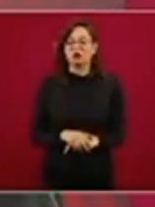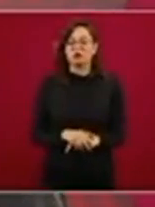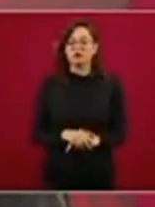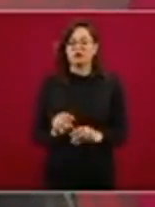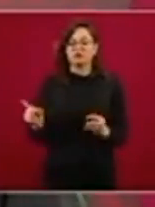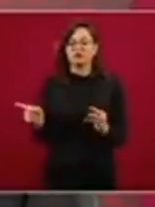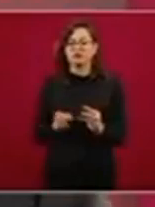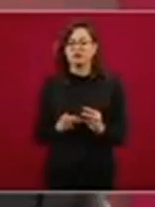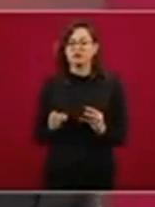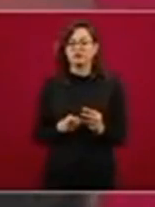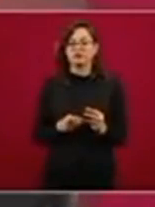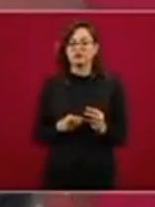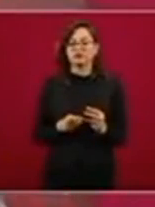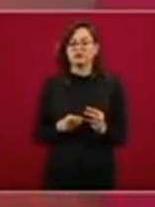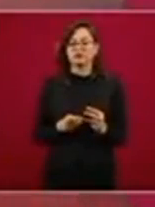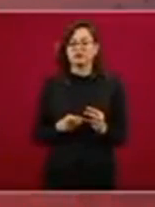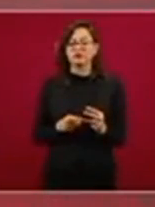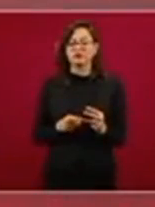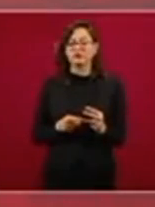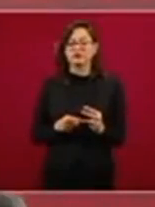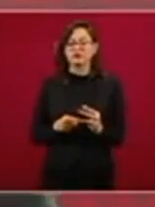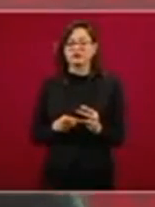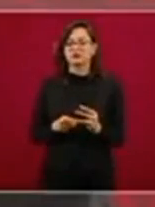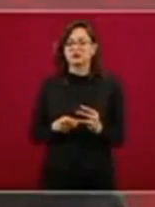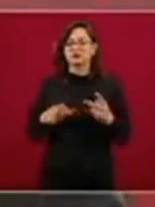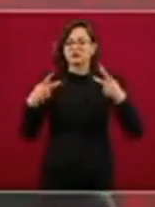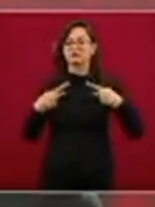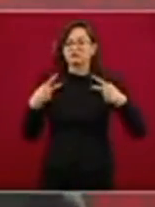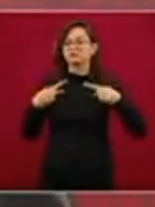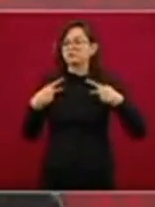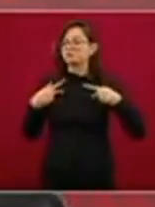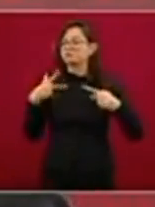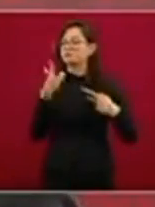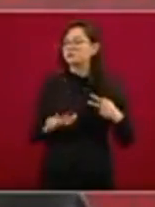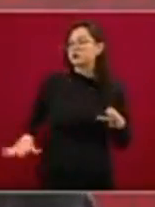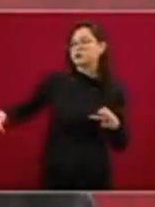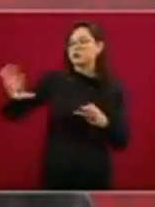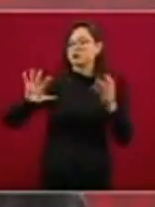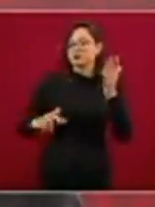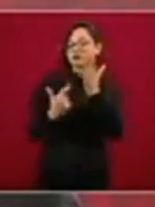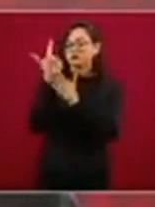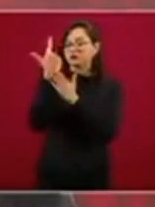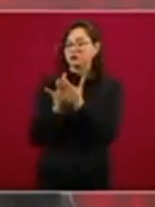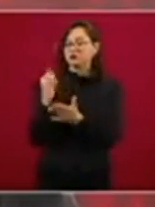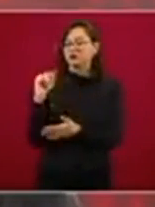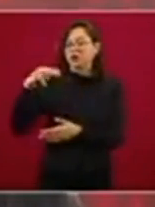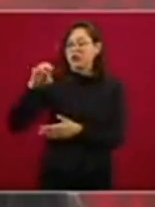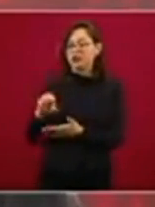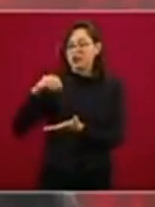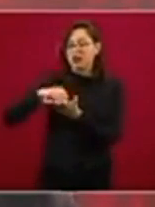O el 2% de los ciudadanos inscritos en el